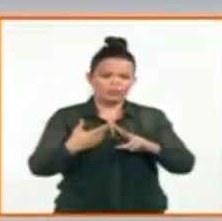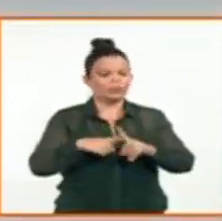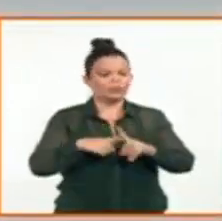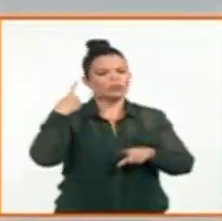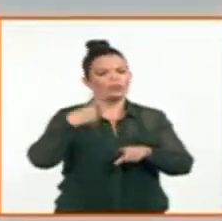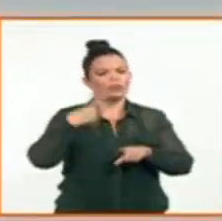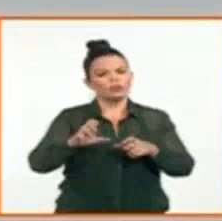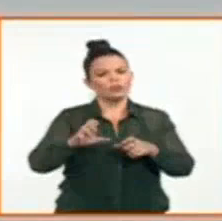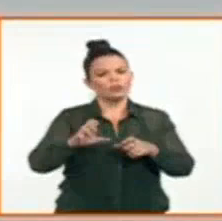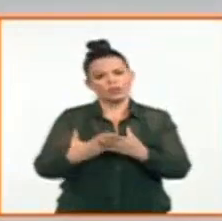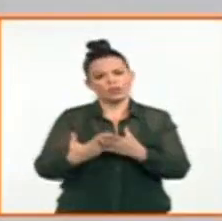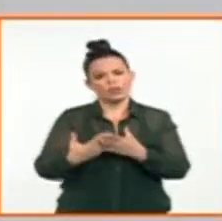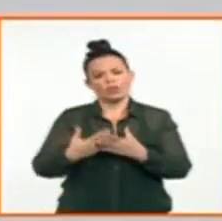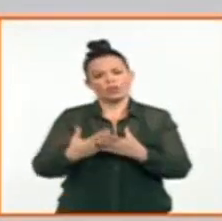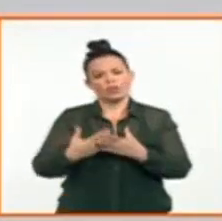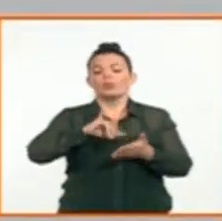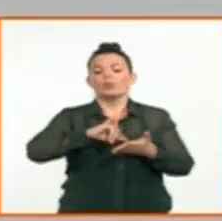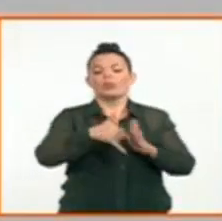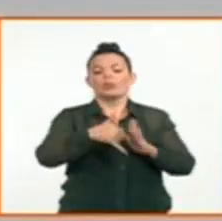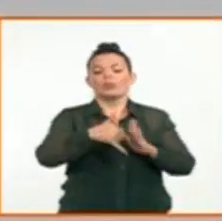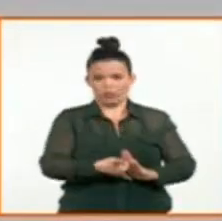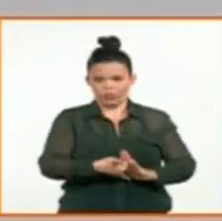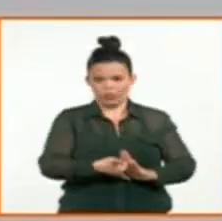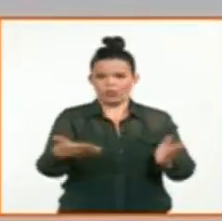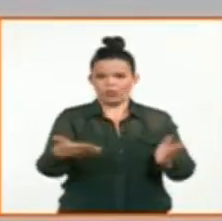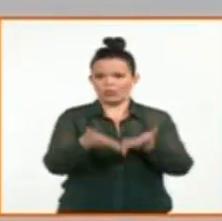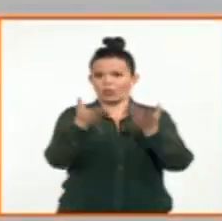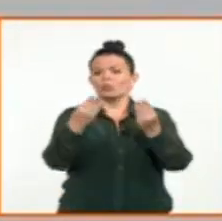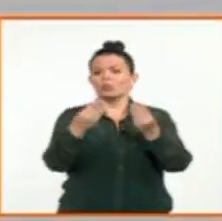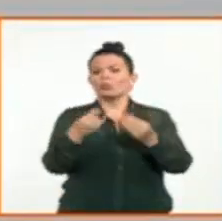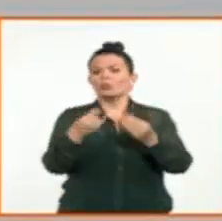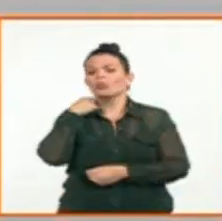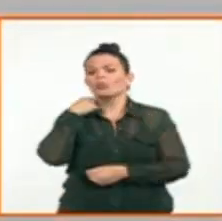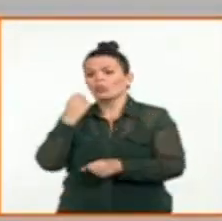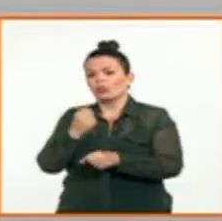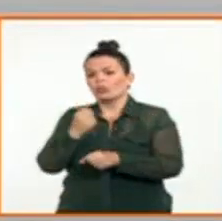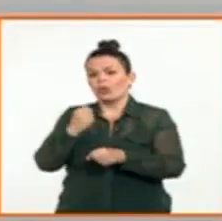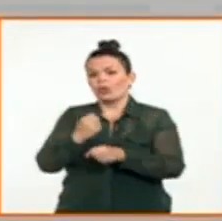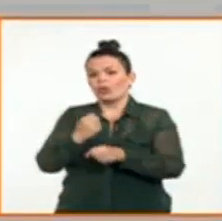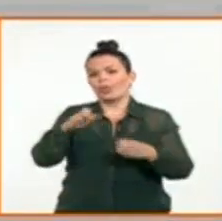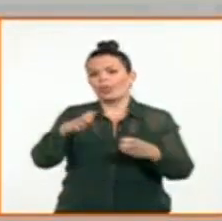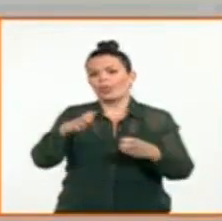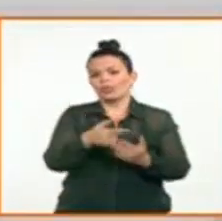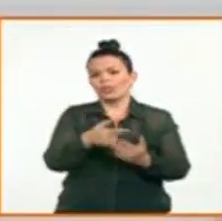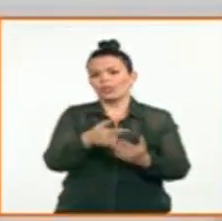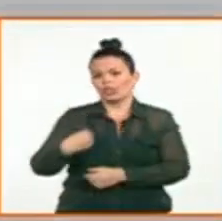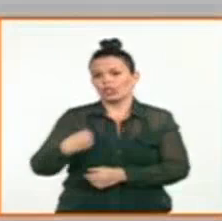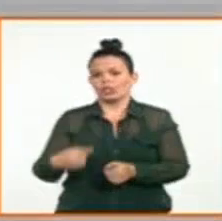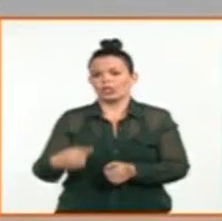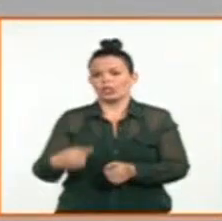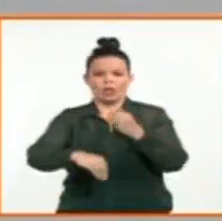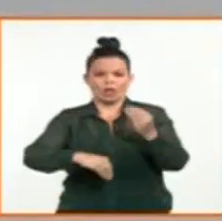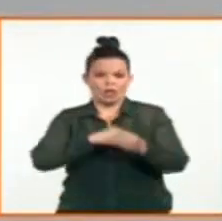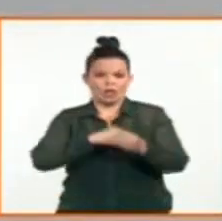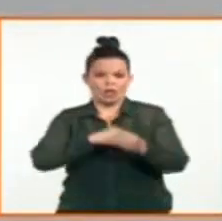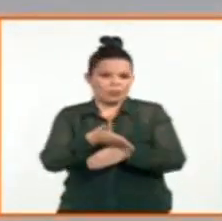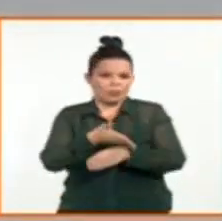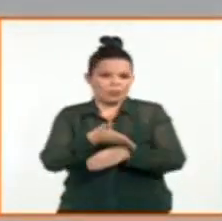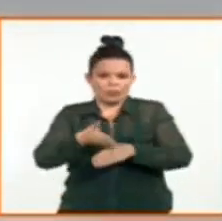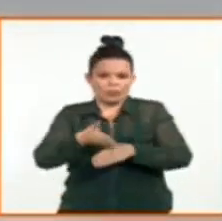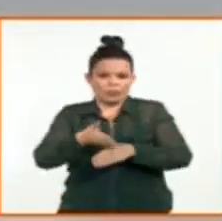un proyecto de desarrollo que llevamos varios años trabajando con empresas chinas, con modificaciones con el IAGRI, con modificaciones